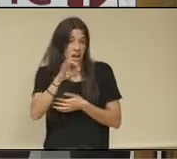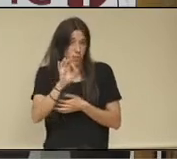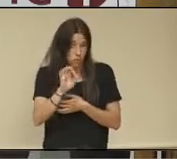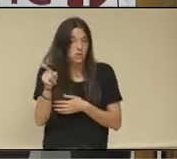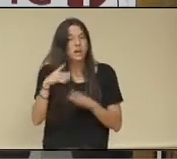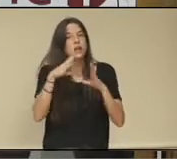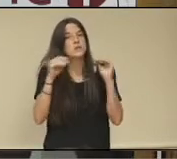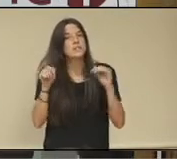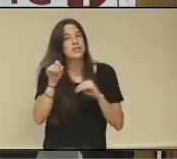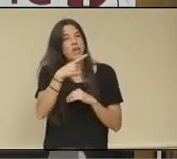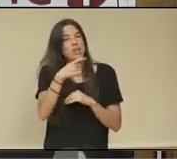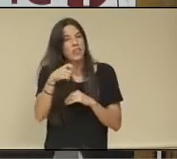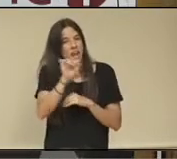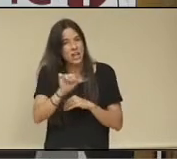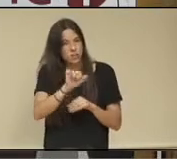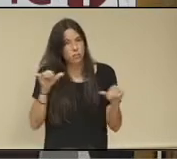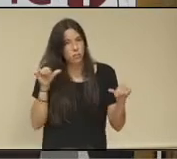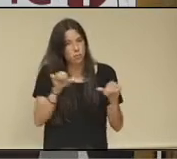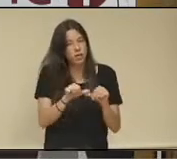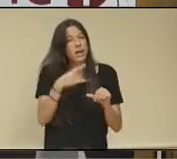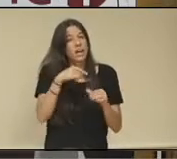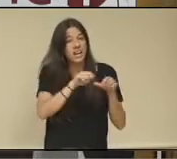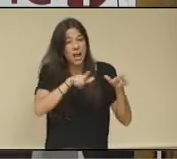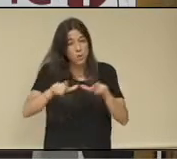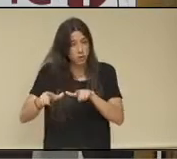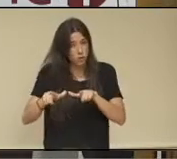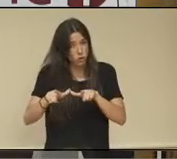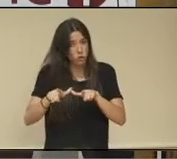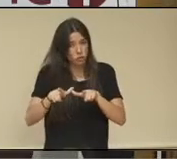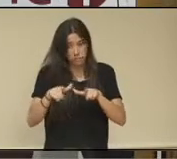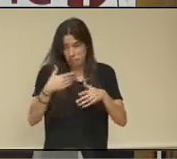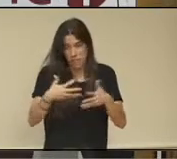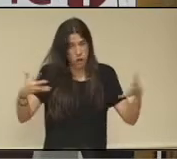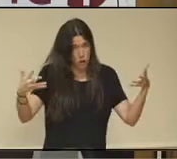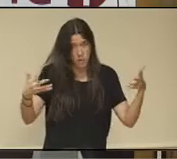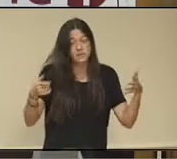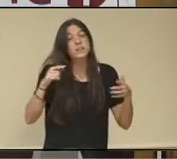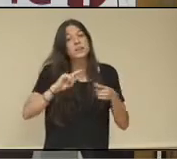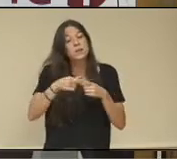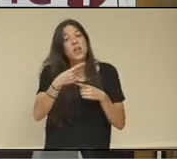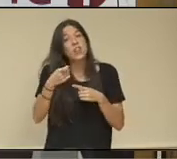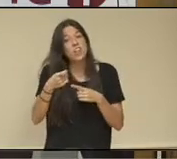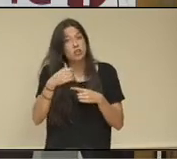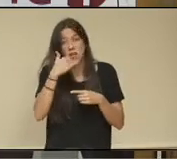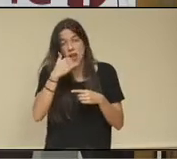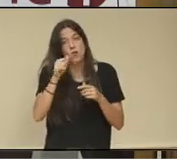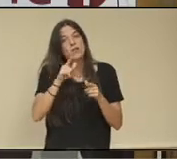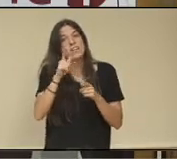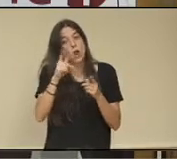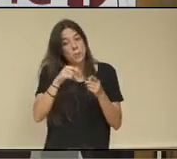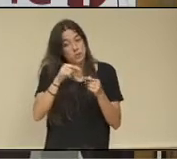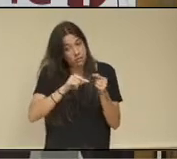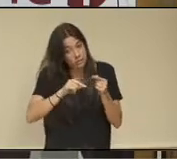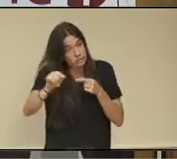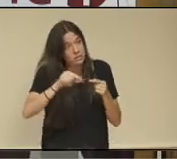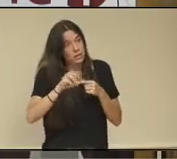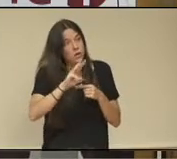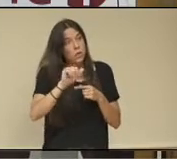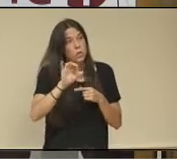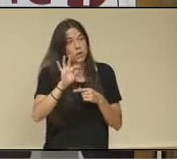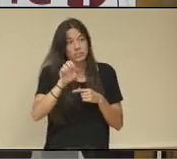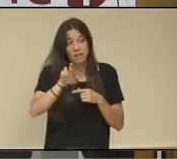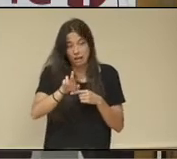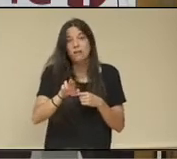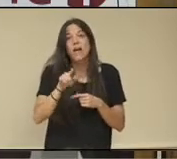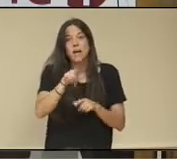años con unos laboratorios de inmunología enormes, y a 100 y pico kilómetros tenemos Worcester, donde es la pura realidad. Ahí